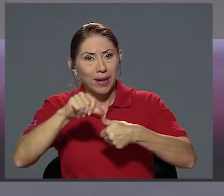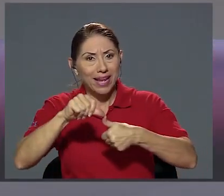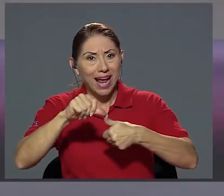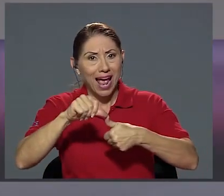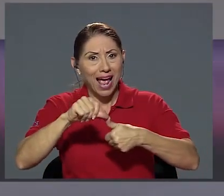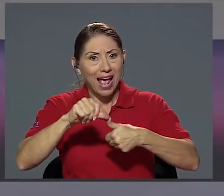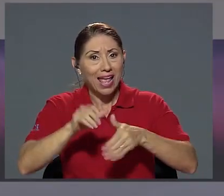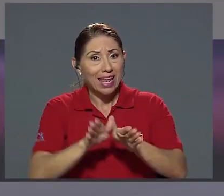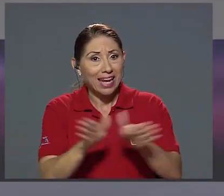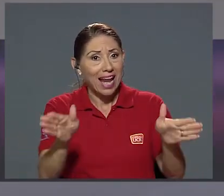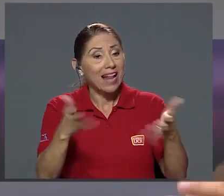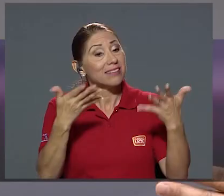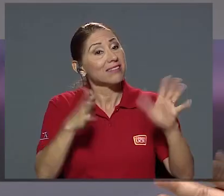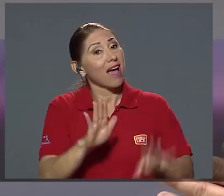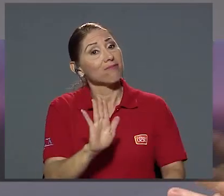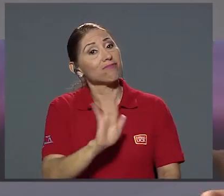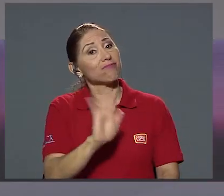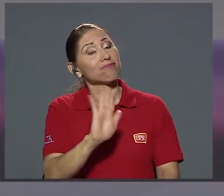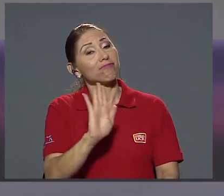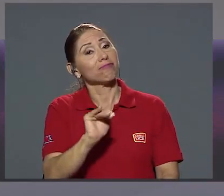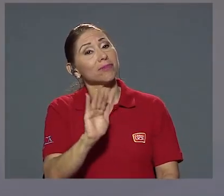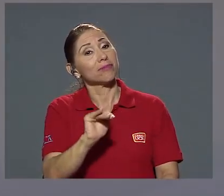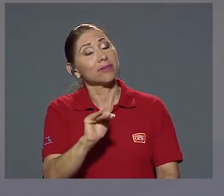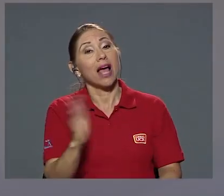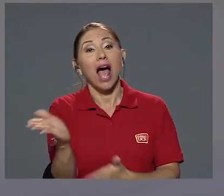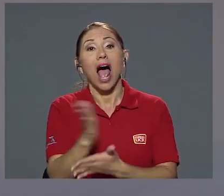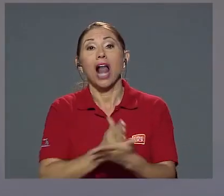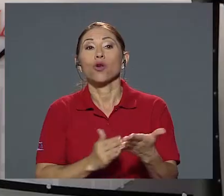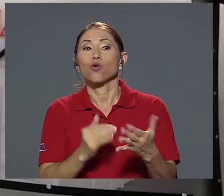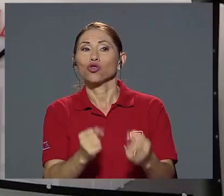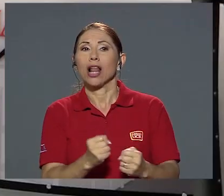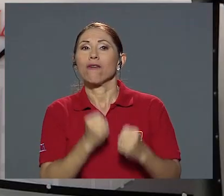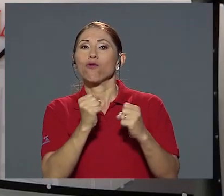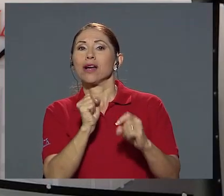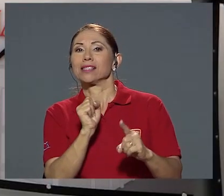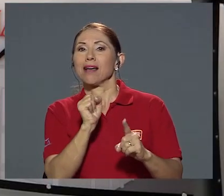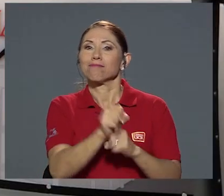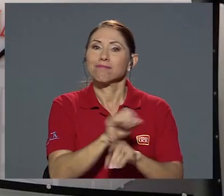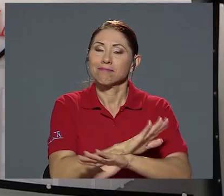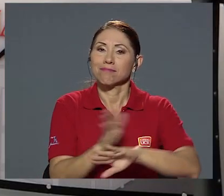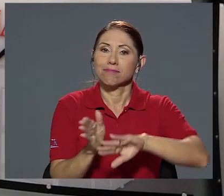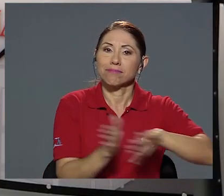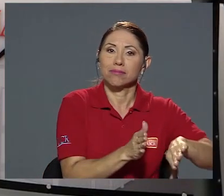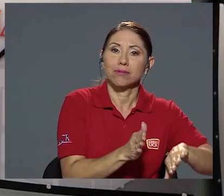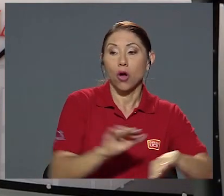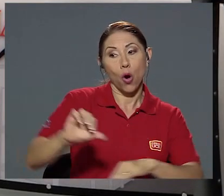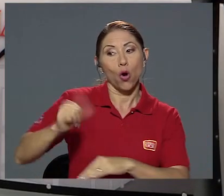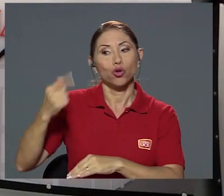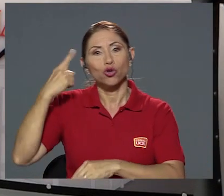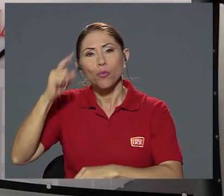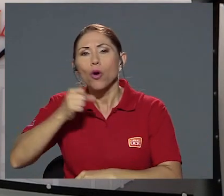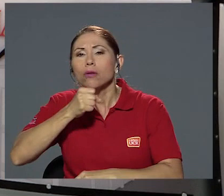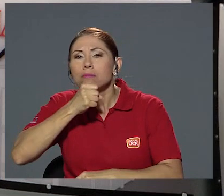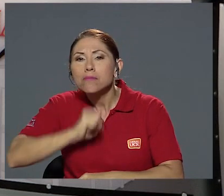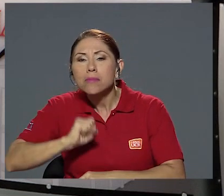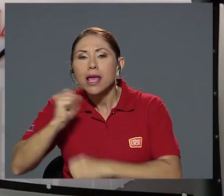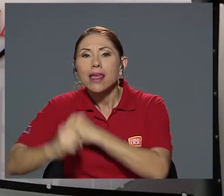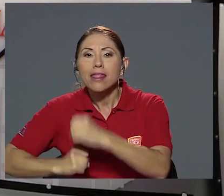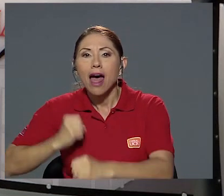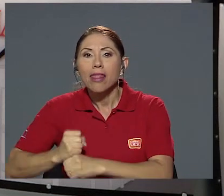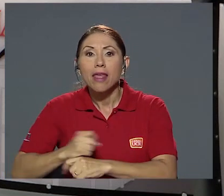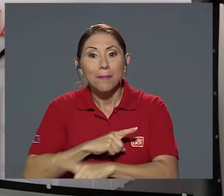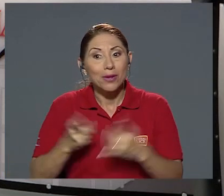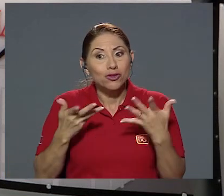de partida. Algunos a la fuerza, otros por motivos de la edad, pero está de partida. Entonces, veo con esperanza la